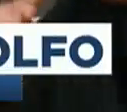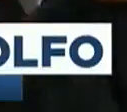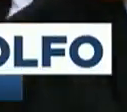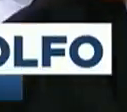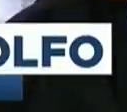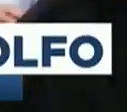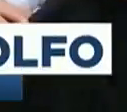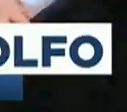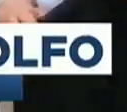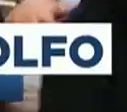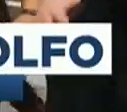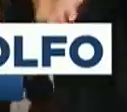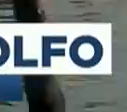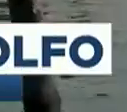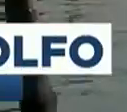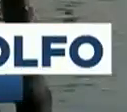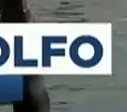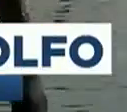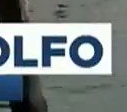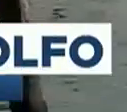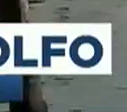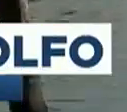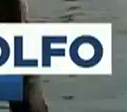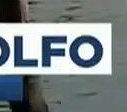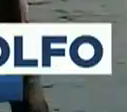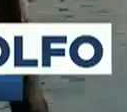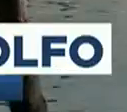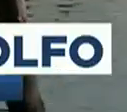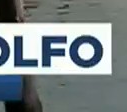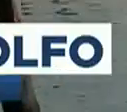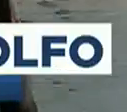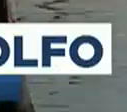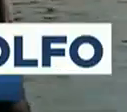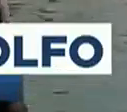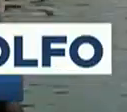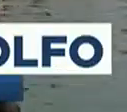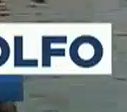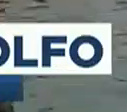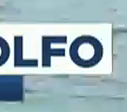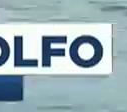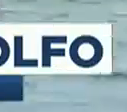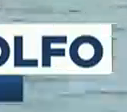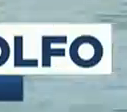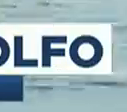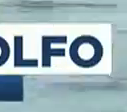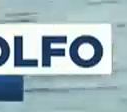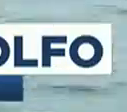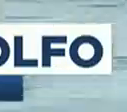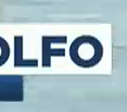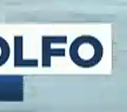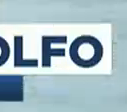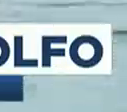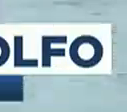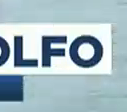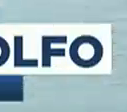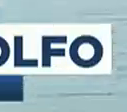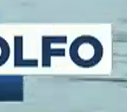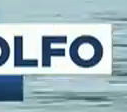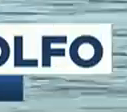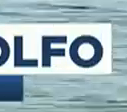Ministros anunciaron que objetos sustraídos en Camaroneras del Golfo son vendidos en la misma zona. Los detalles al volver del corte.